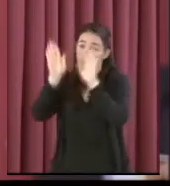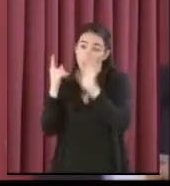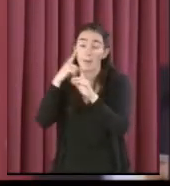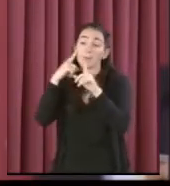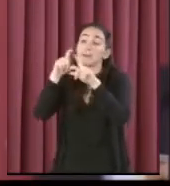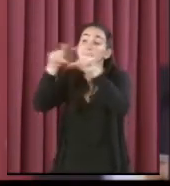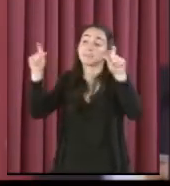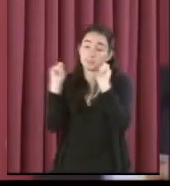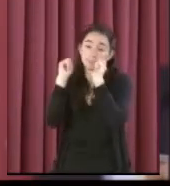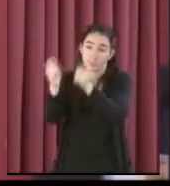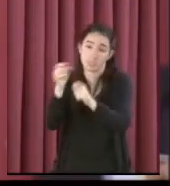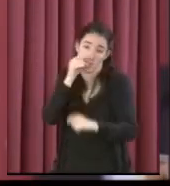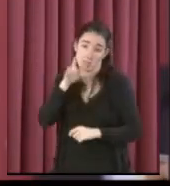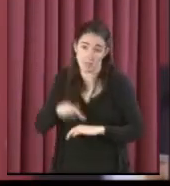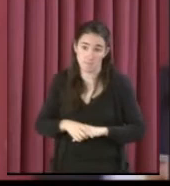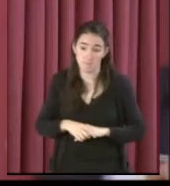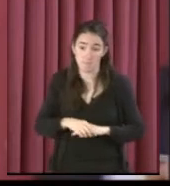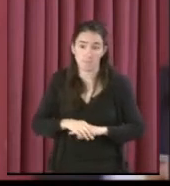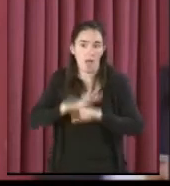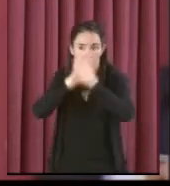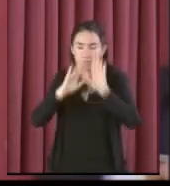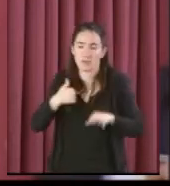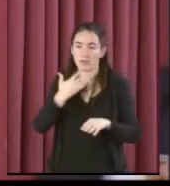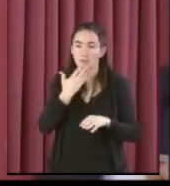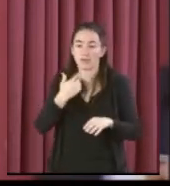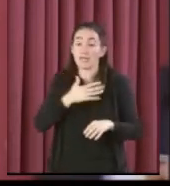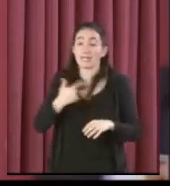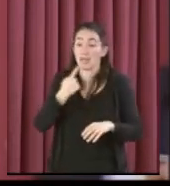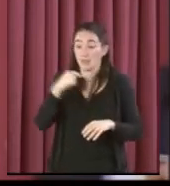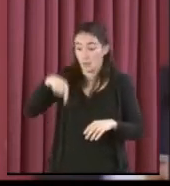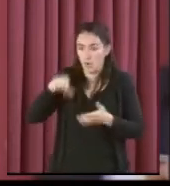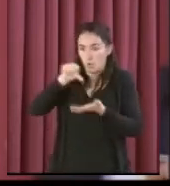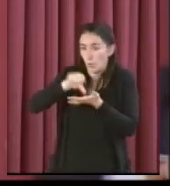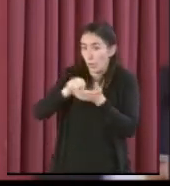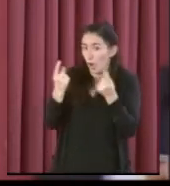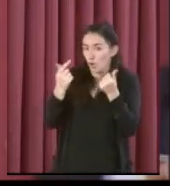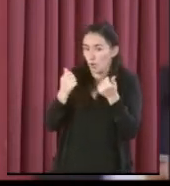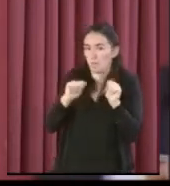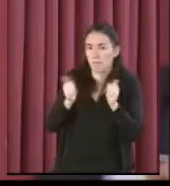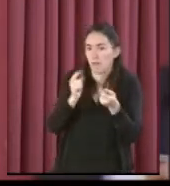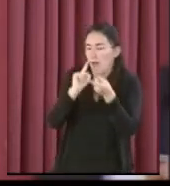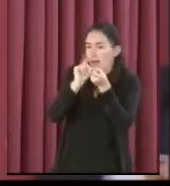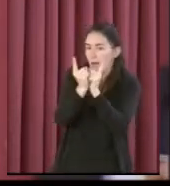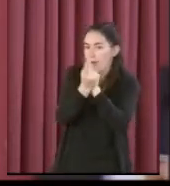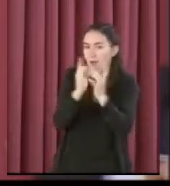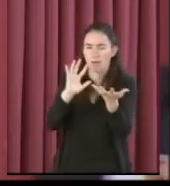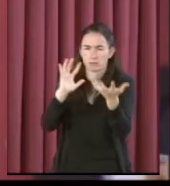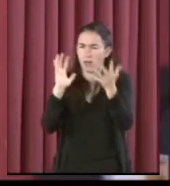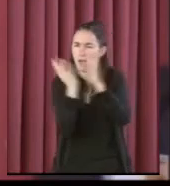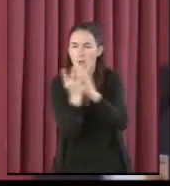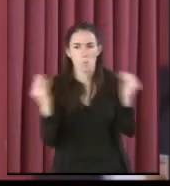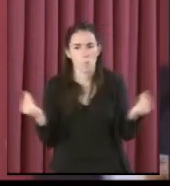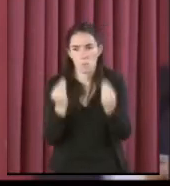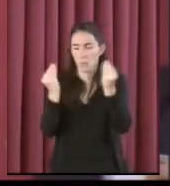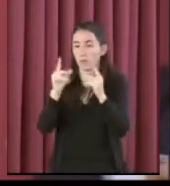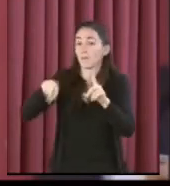ciudad experimenta una importante transformación en su estructura urbana, con los proyectos citados, a los que se suma la terminación de